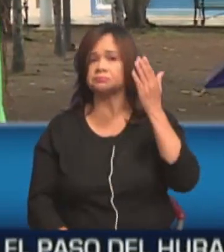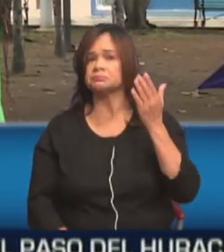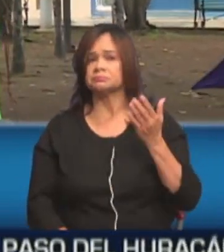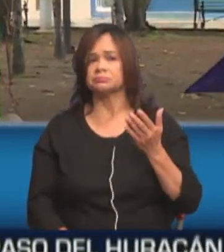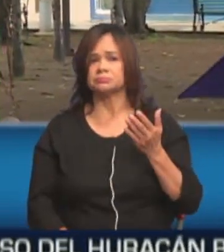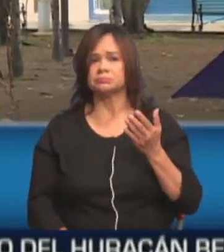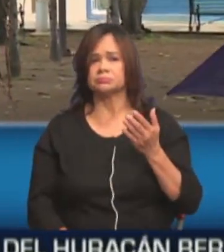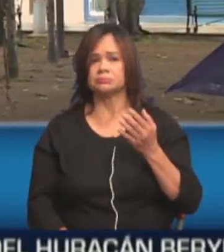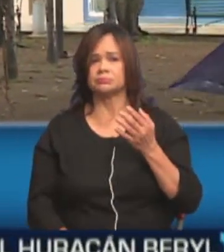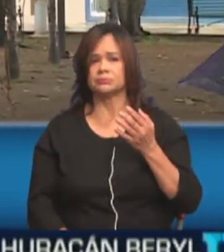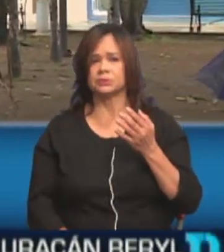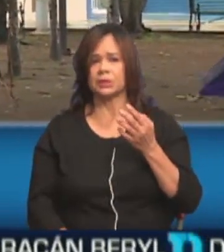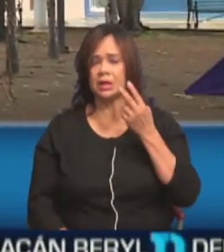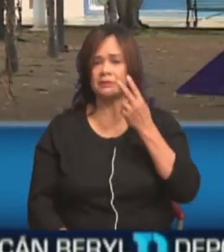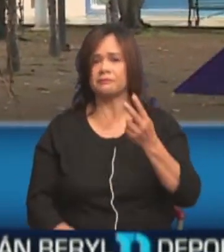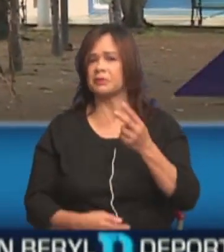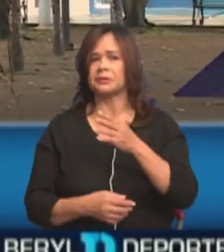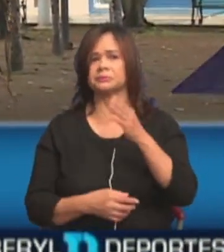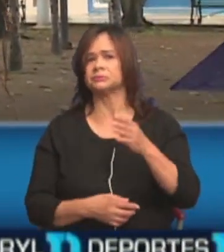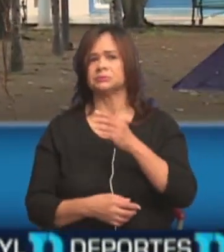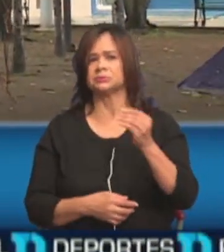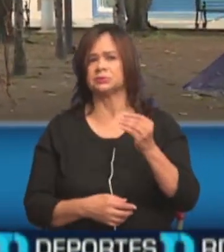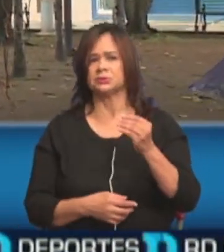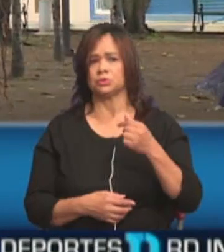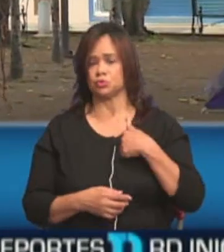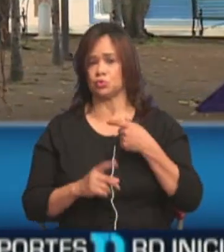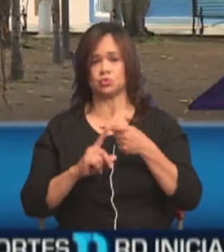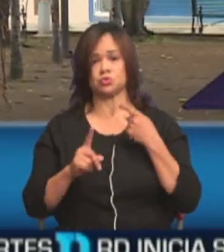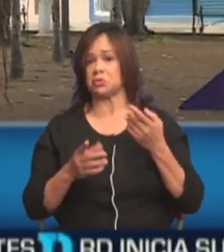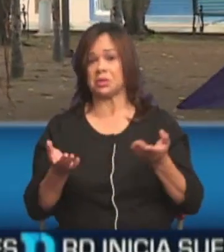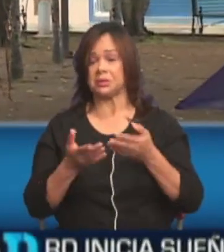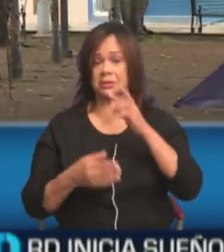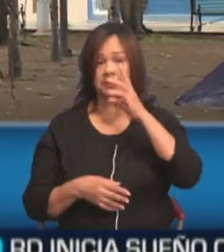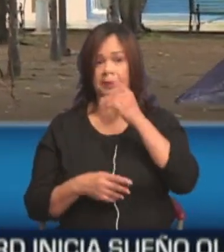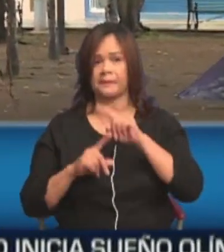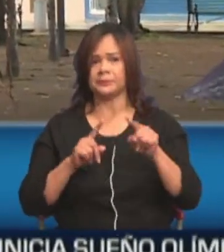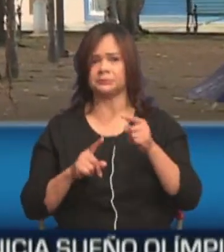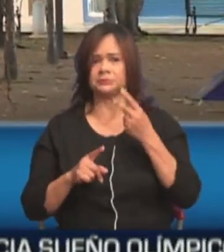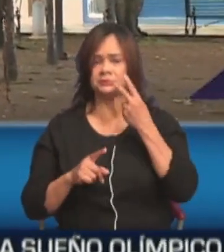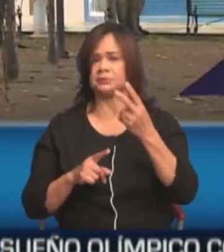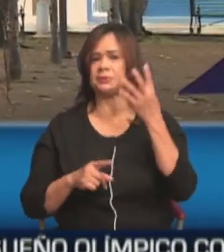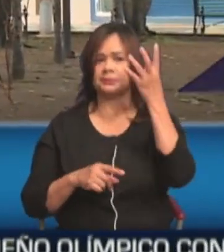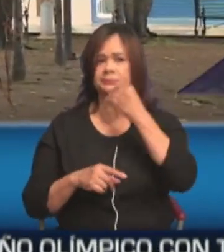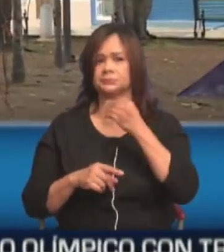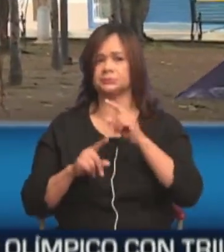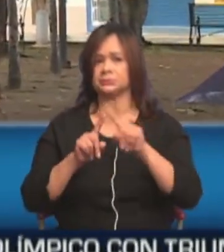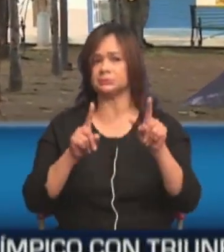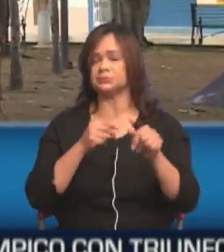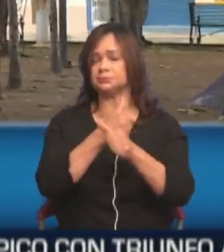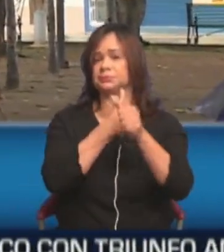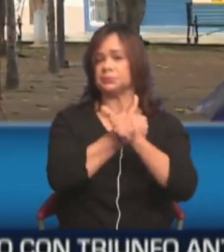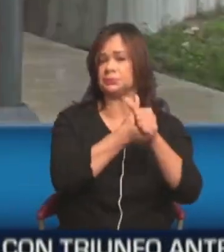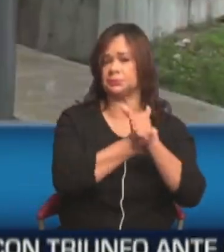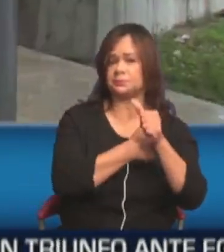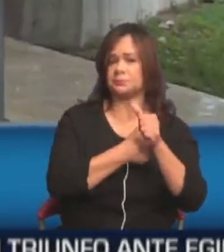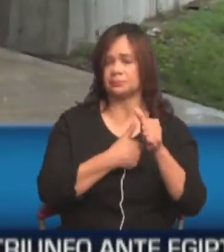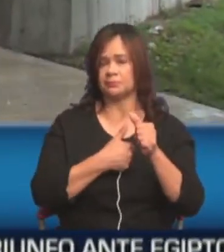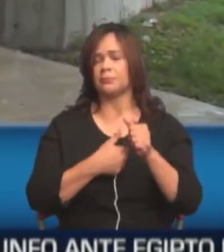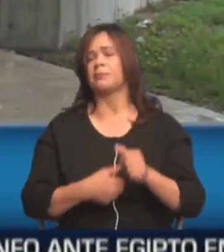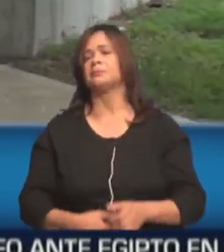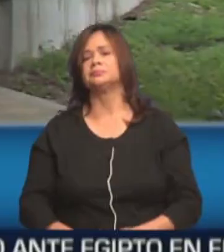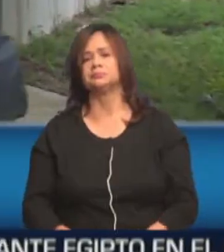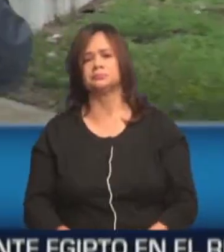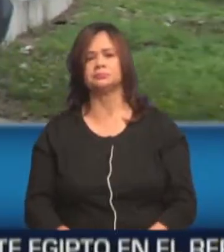había mirado algo así, ¿no? Porque yo no soy de este país, pero se mira bonito, pero está peligroso.